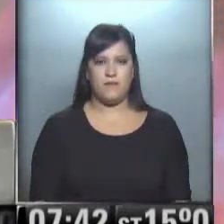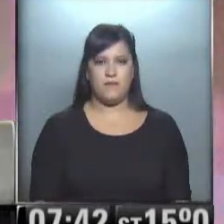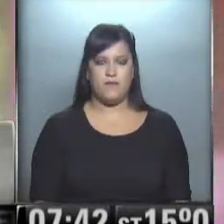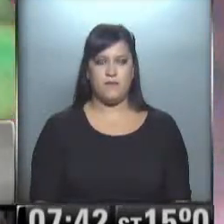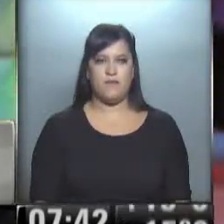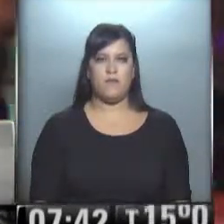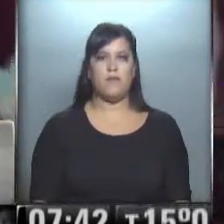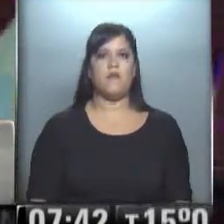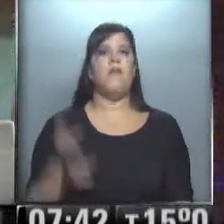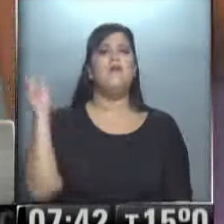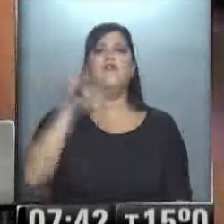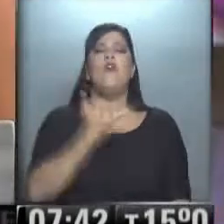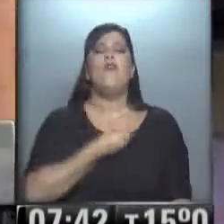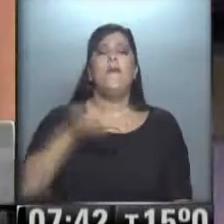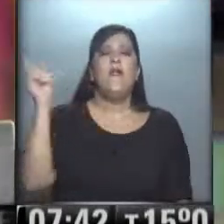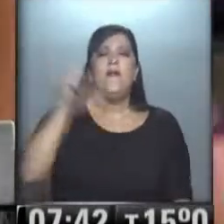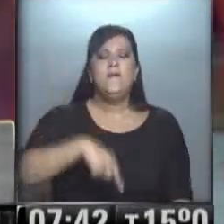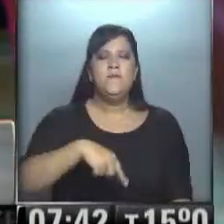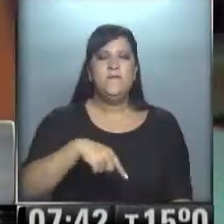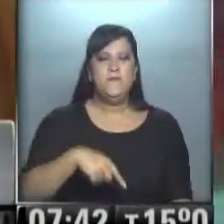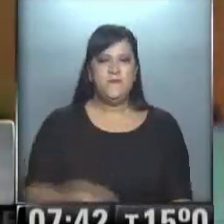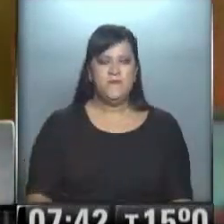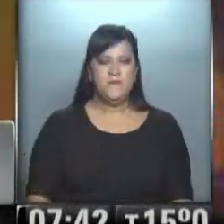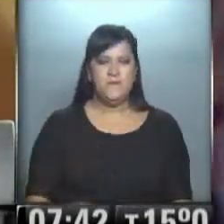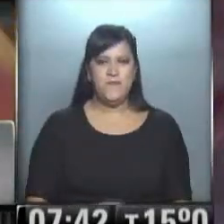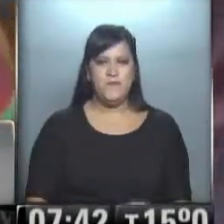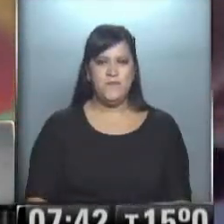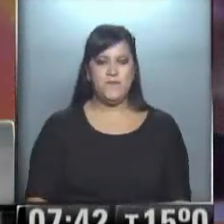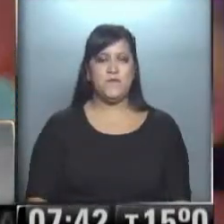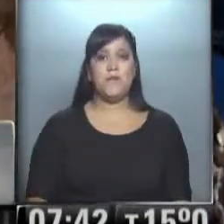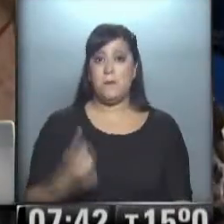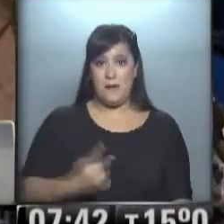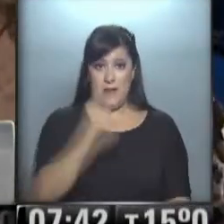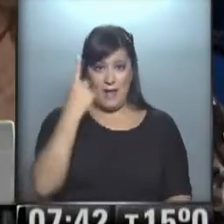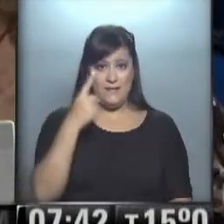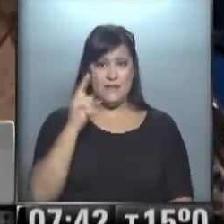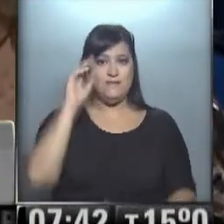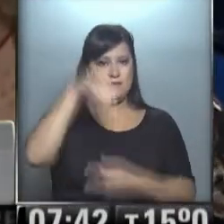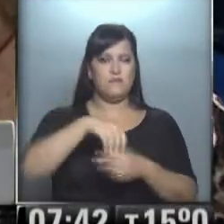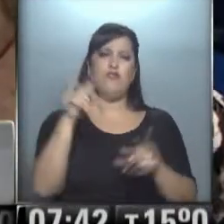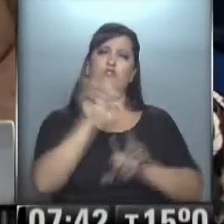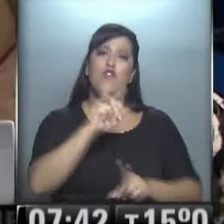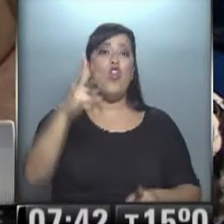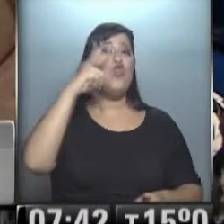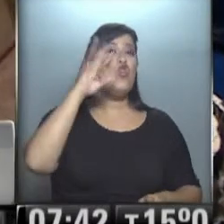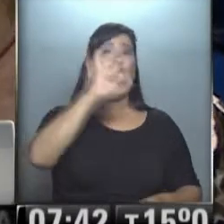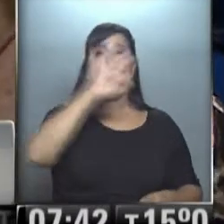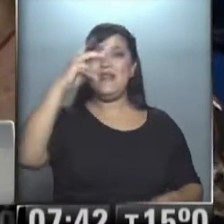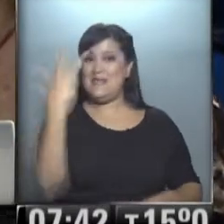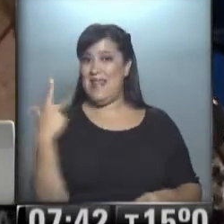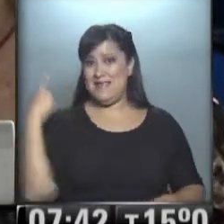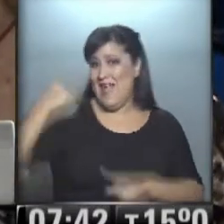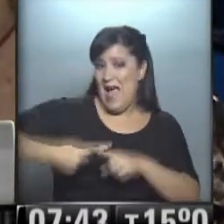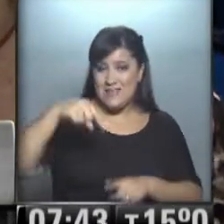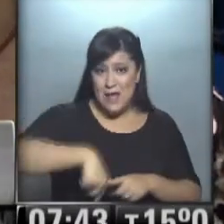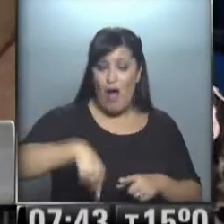¿De dónde vienen esta pareja? Hurlingham. ¿La primera vez que participan? No, desde el 2003.